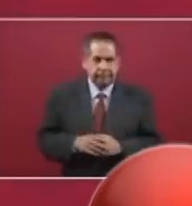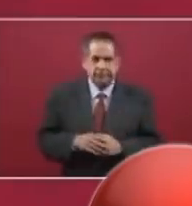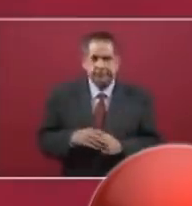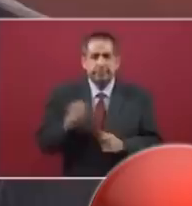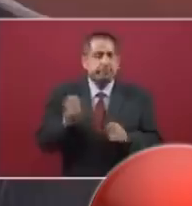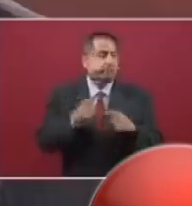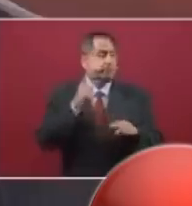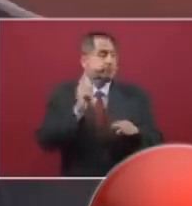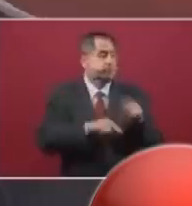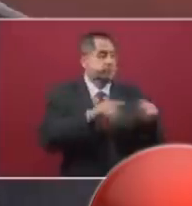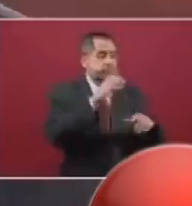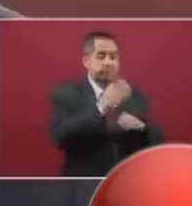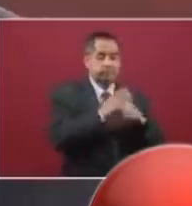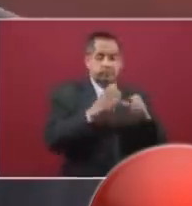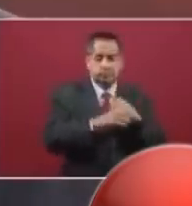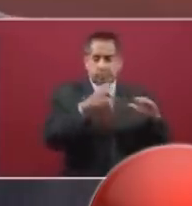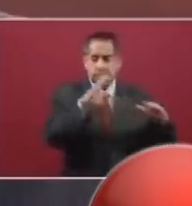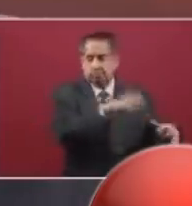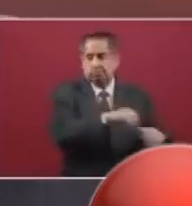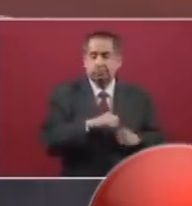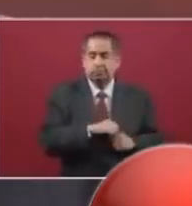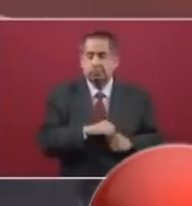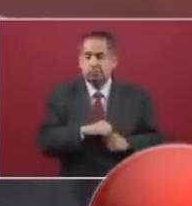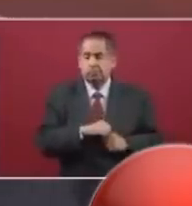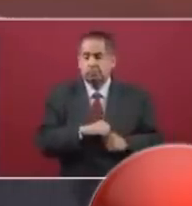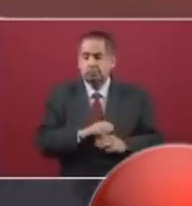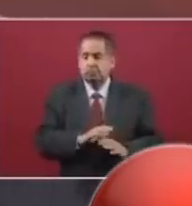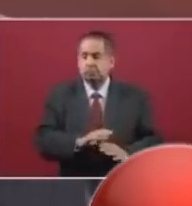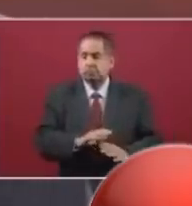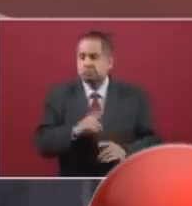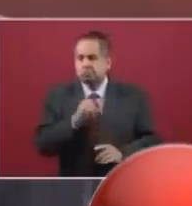Hay decomisos, no se sabe